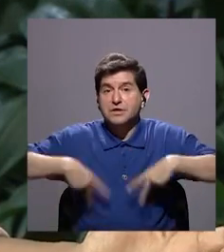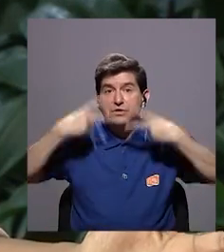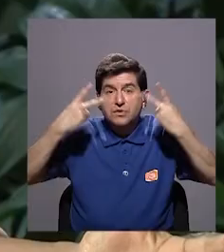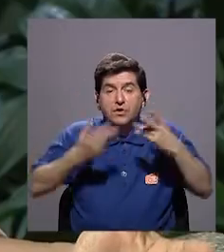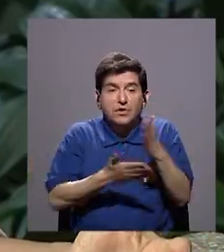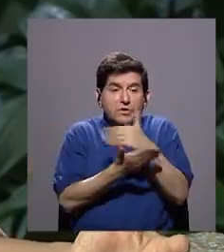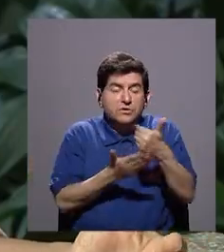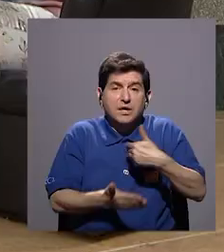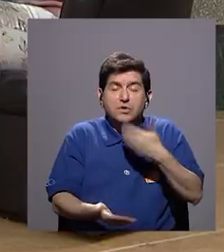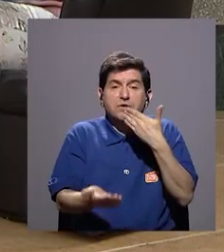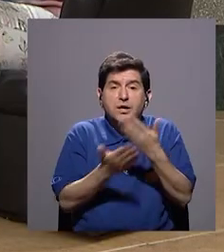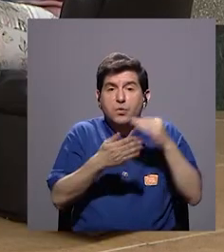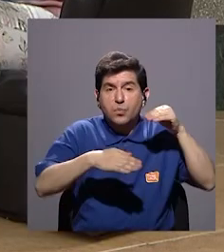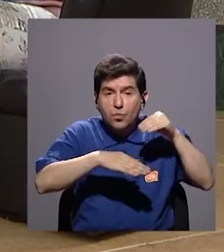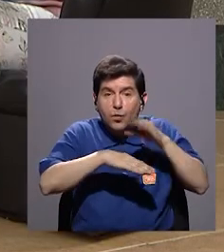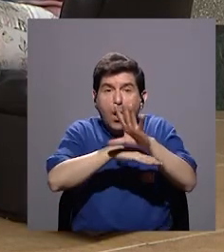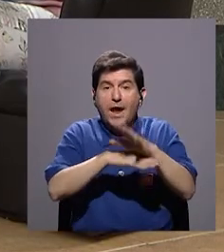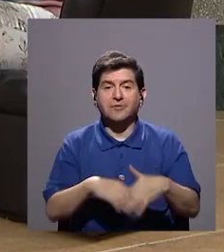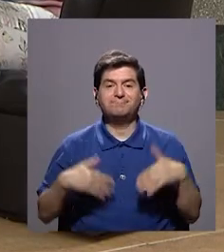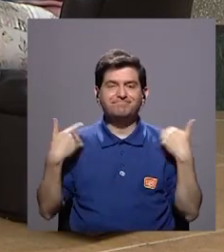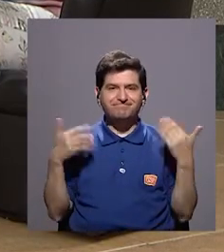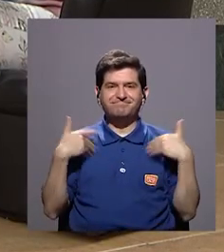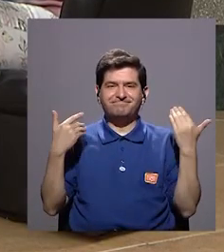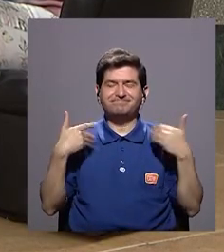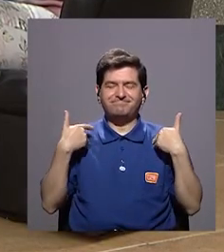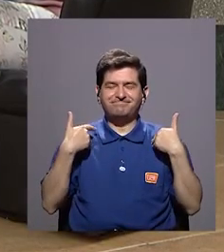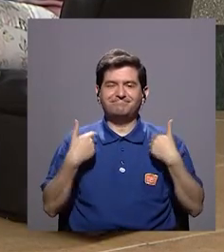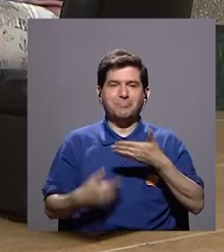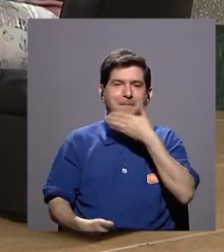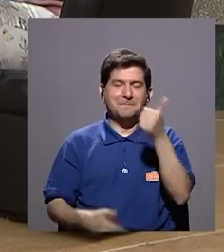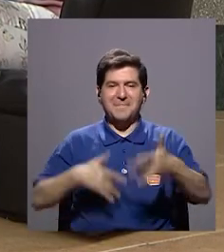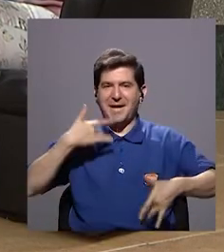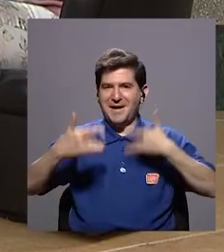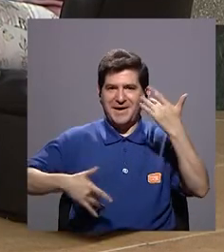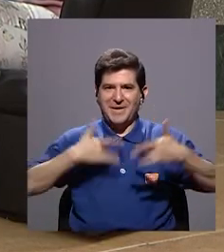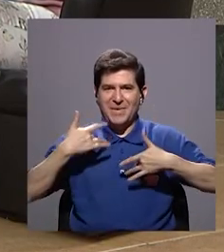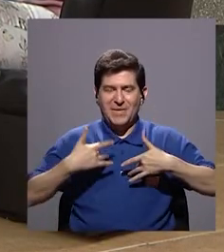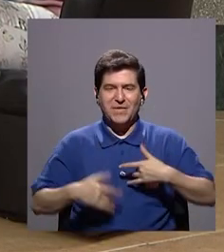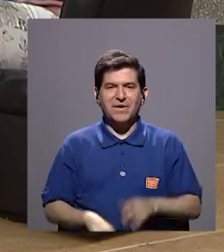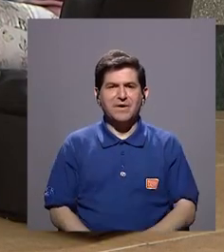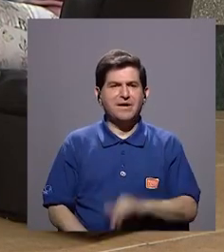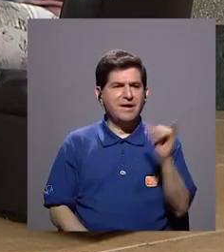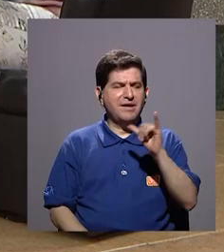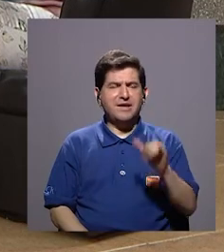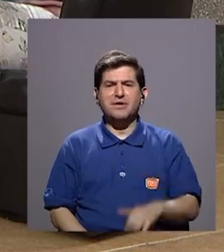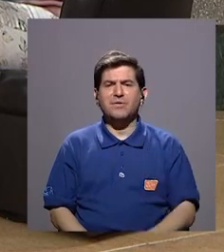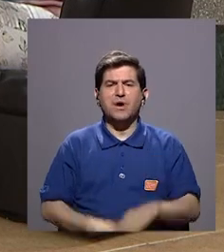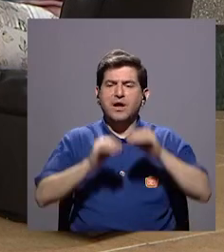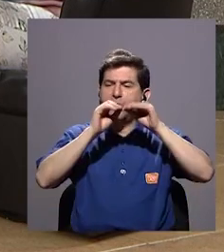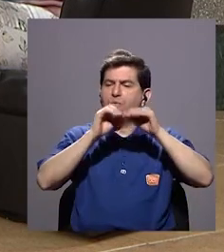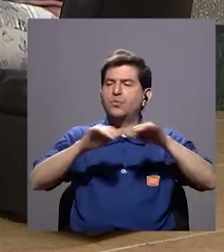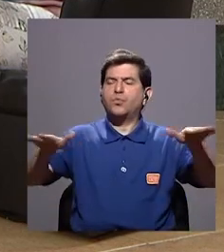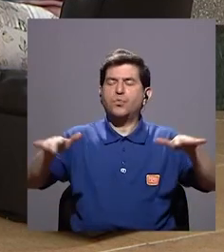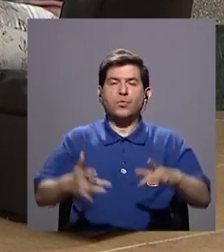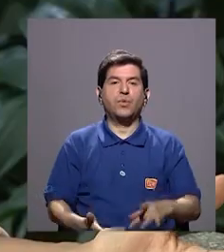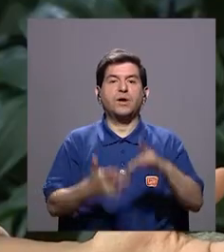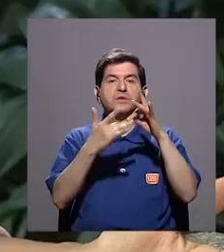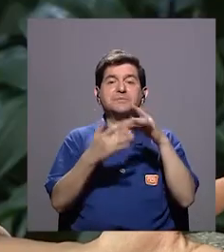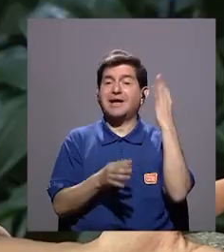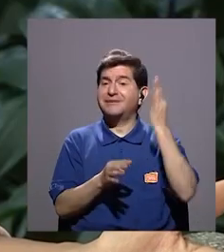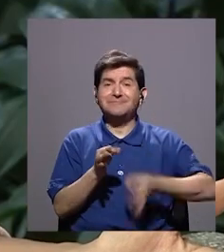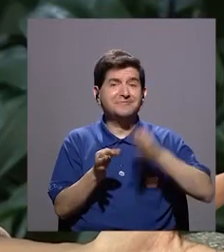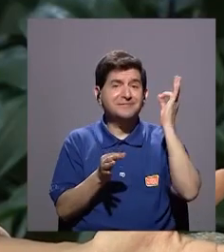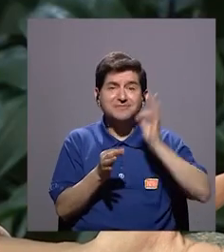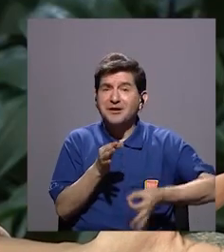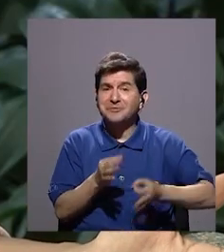en la vida, ¿verdad? Si algo tiene un buen efecto, estamos felices, nos hace sentir mejor, pues es algo que fácilmente se va difundiendo, sobre todo porque